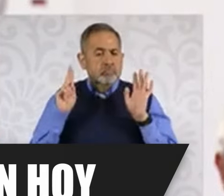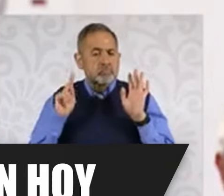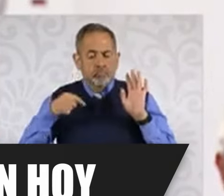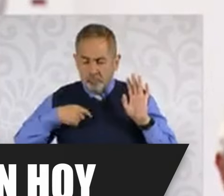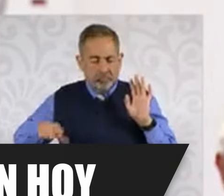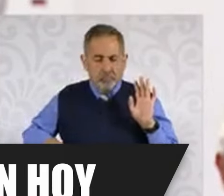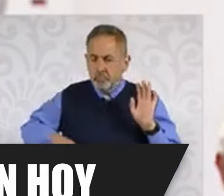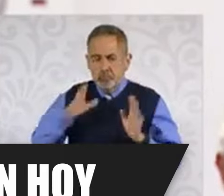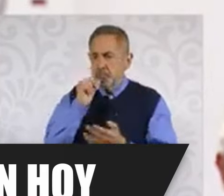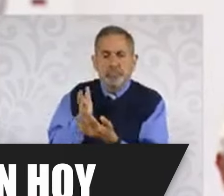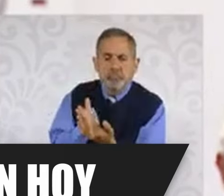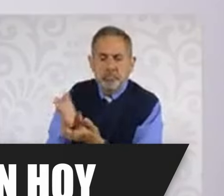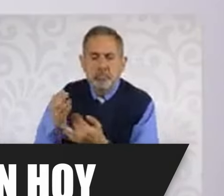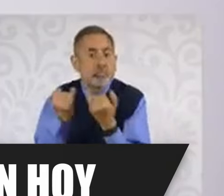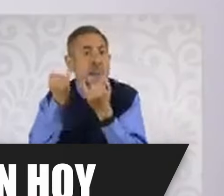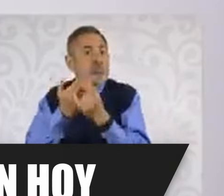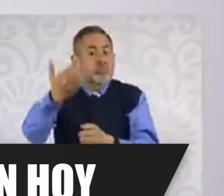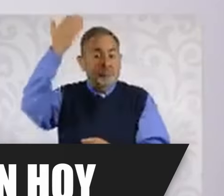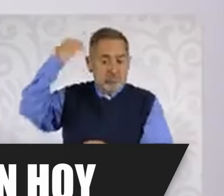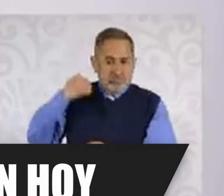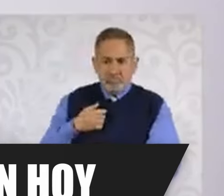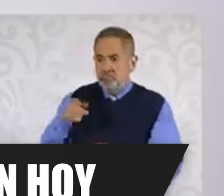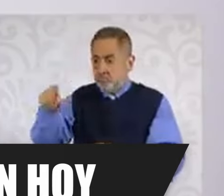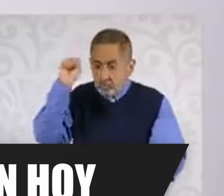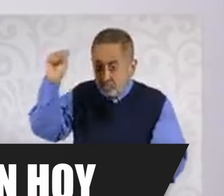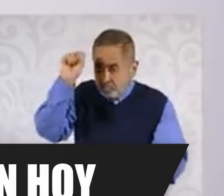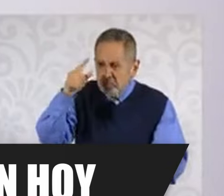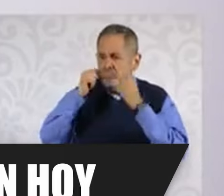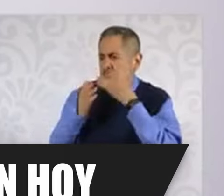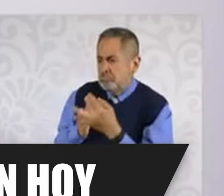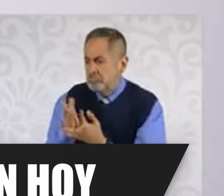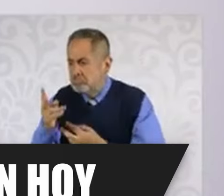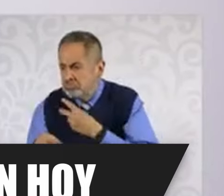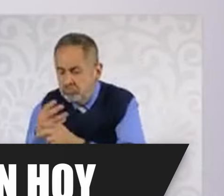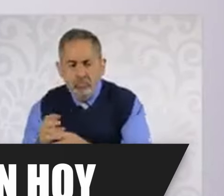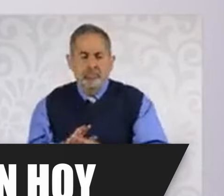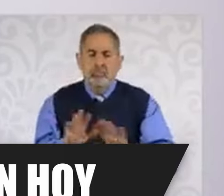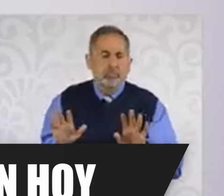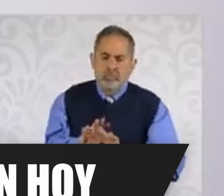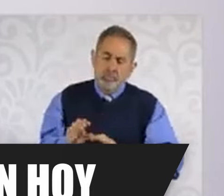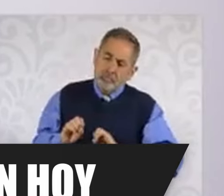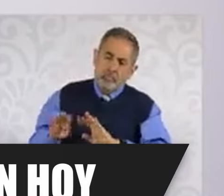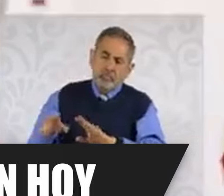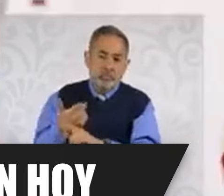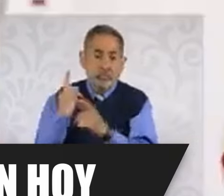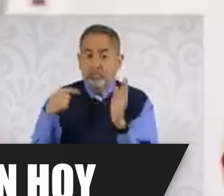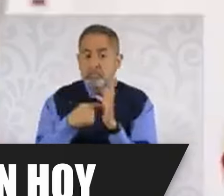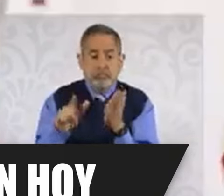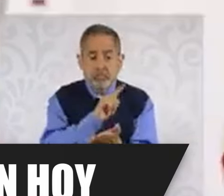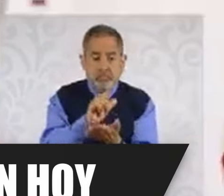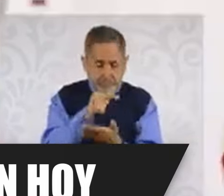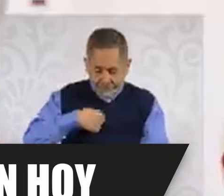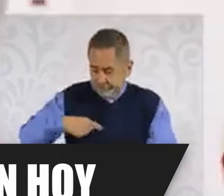no tiene por qué intervenir como era antes en las elecciones de un sindicato. Hay libertad, está en la ley, es